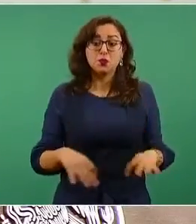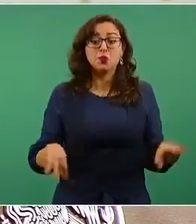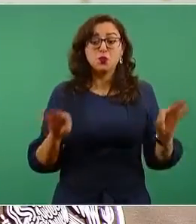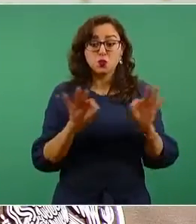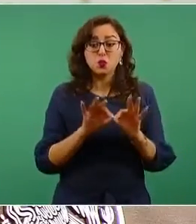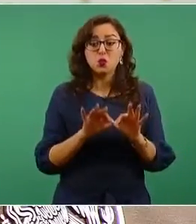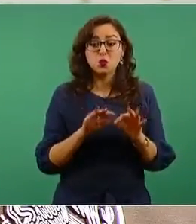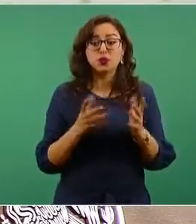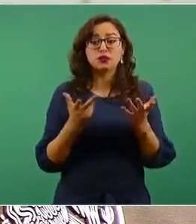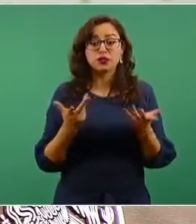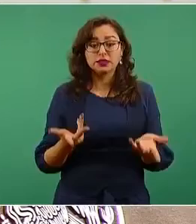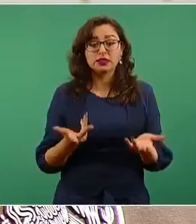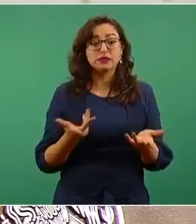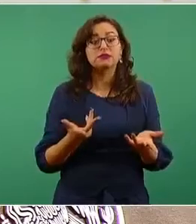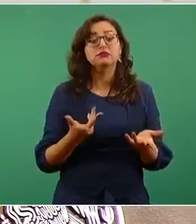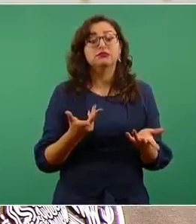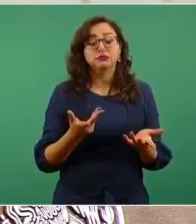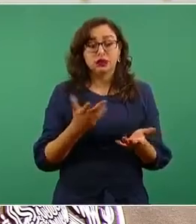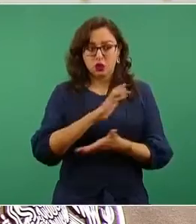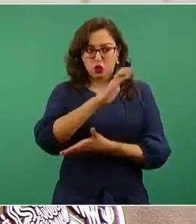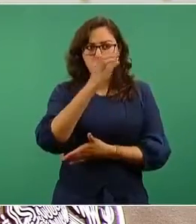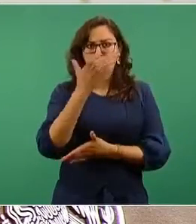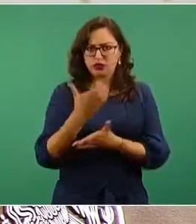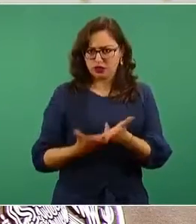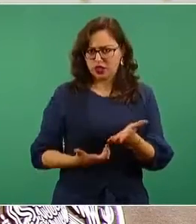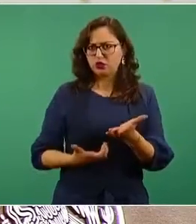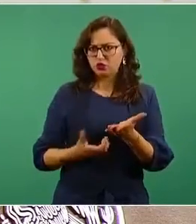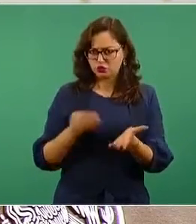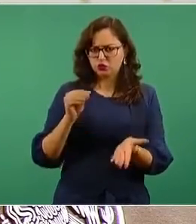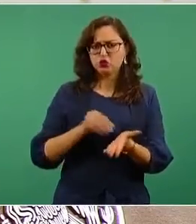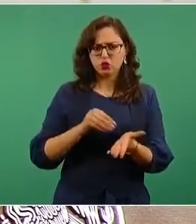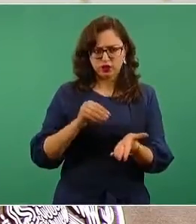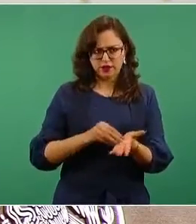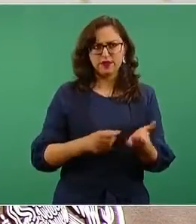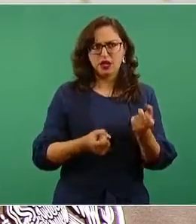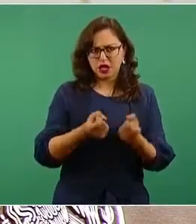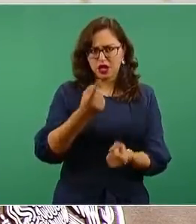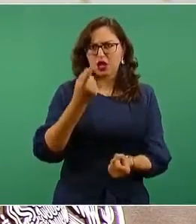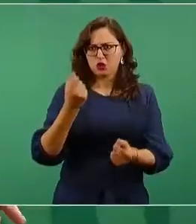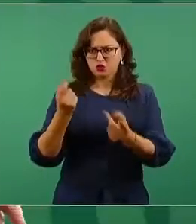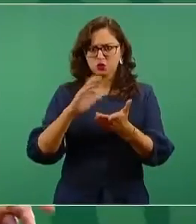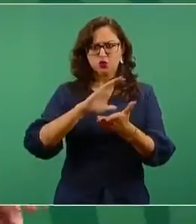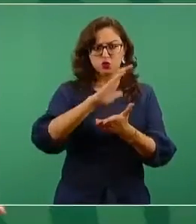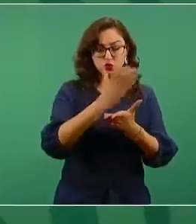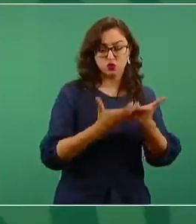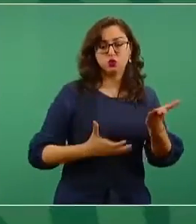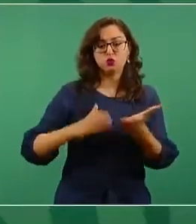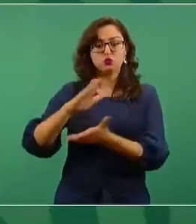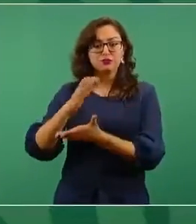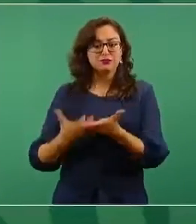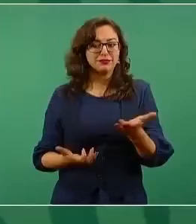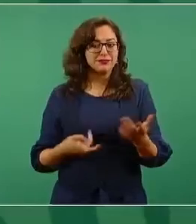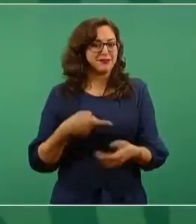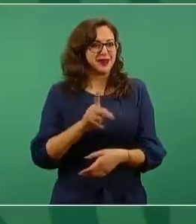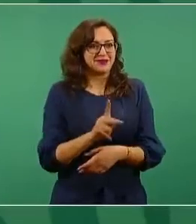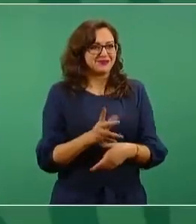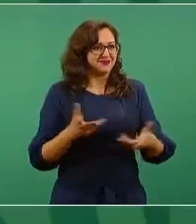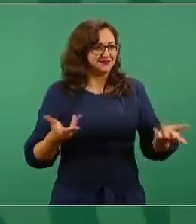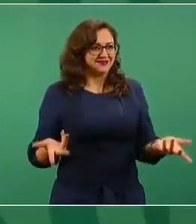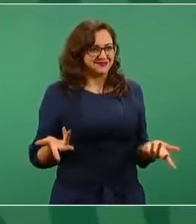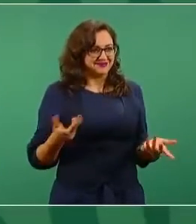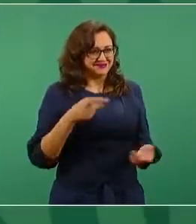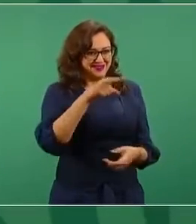punto de vista de los contratos que tenemos vigentes con ellos, pues bajo el argumento de que nosotros no podemos trabajar con una